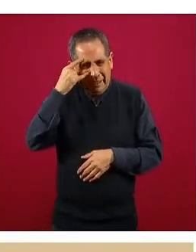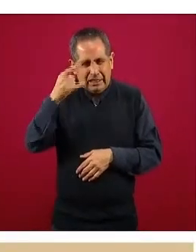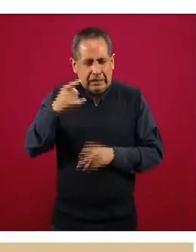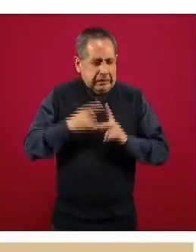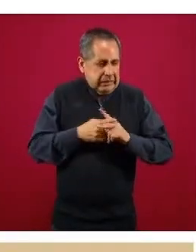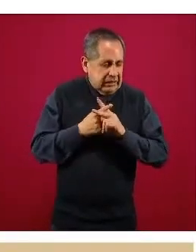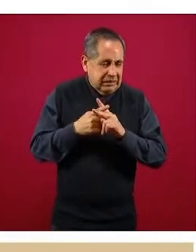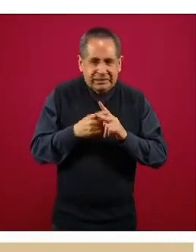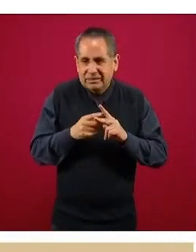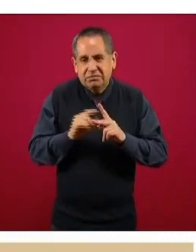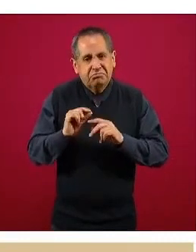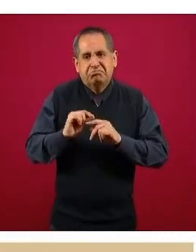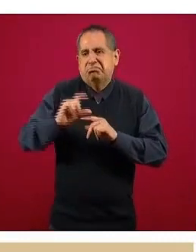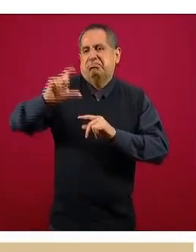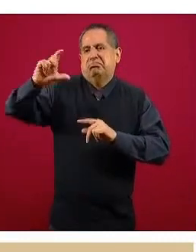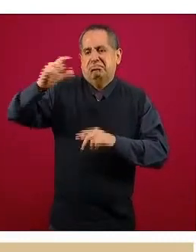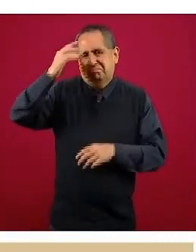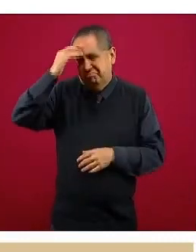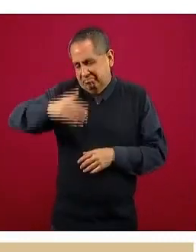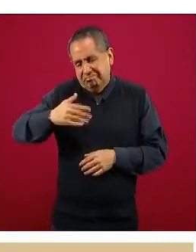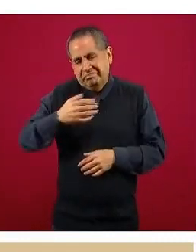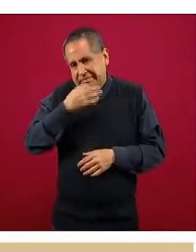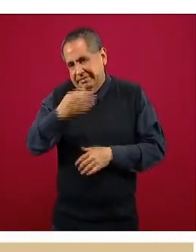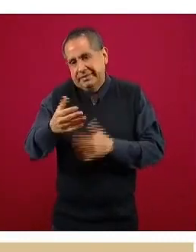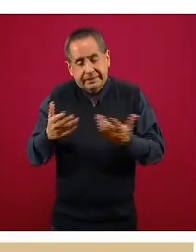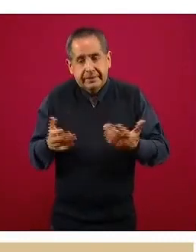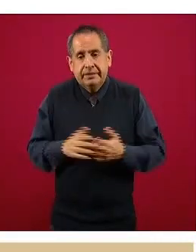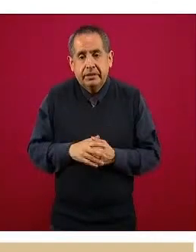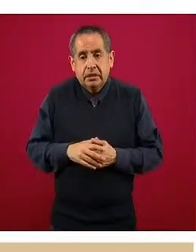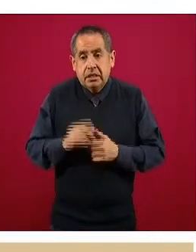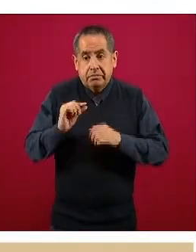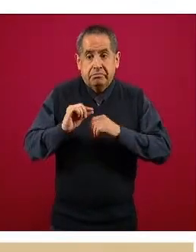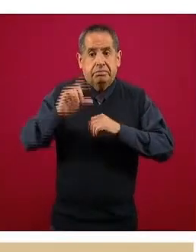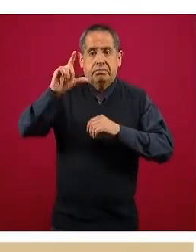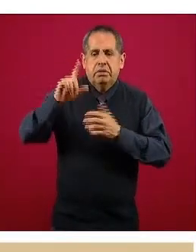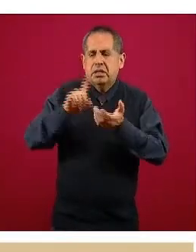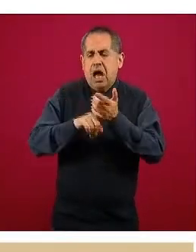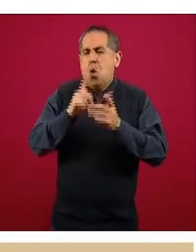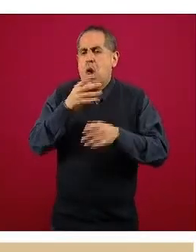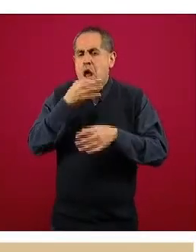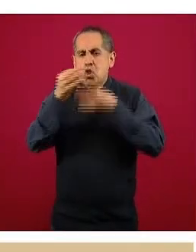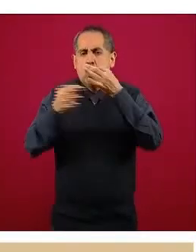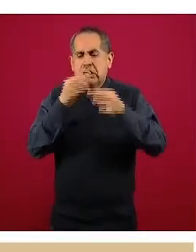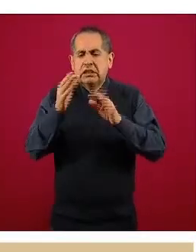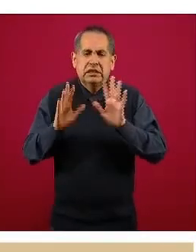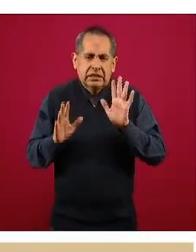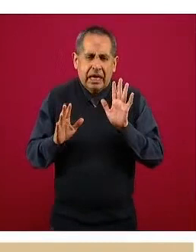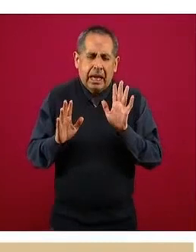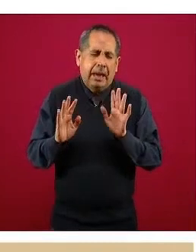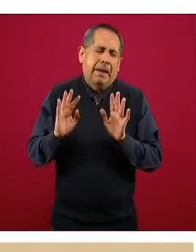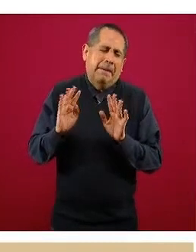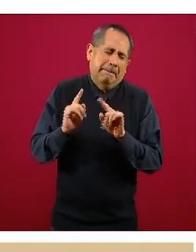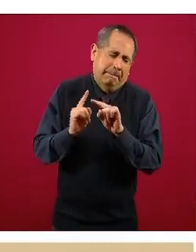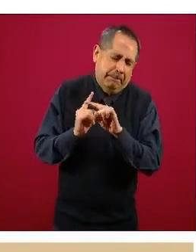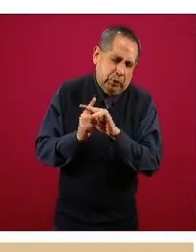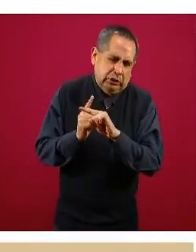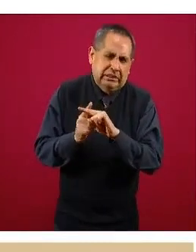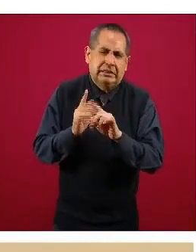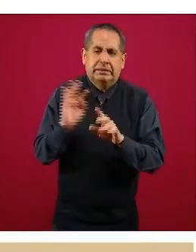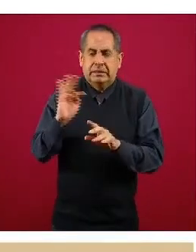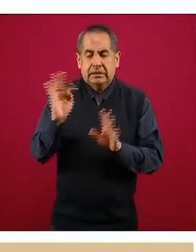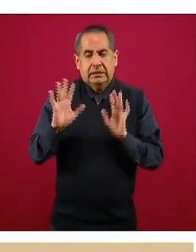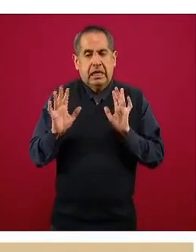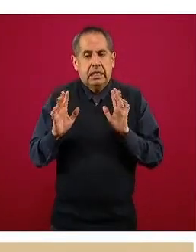las predicciones que hemos presentado aquí. Ha tenido un ascenso. Hay una noticia preliminarmente positiva, igual que en el